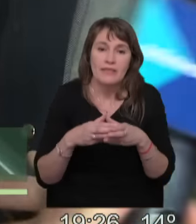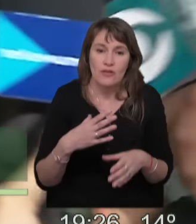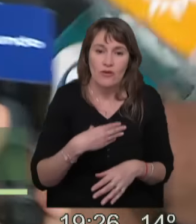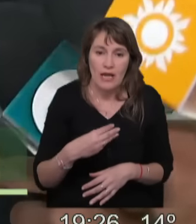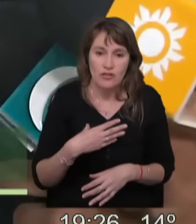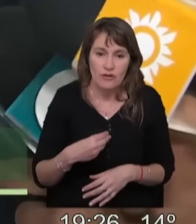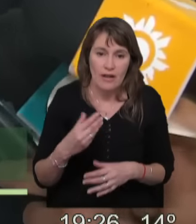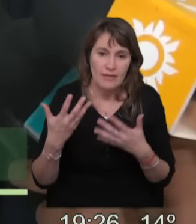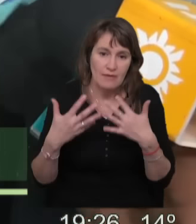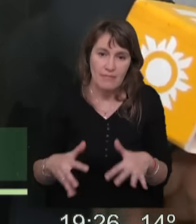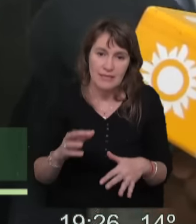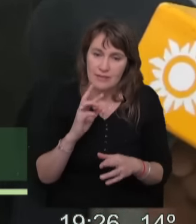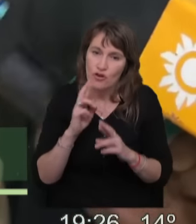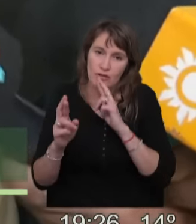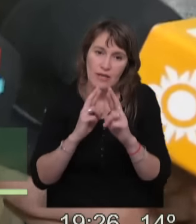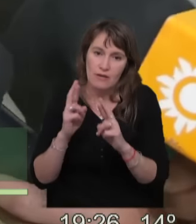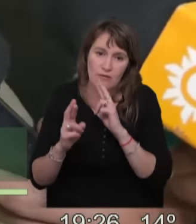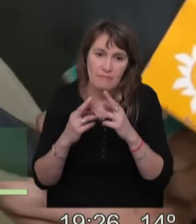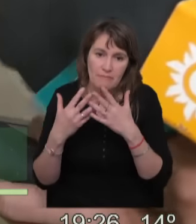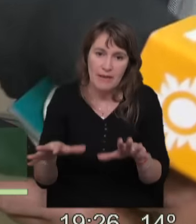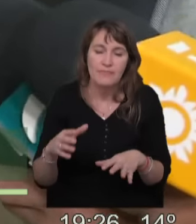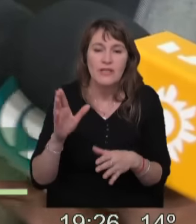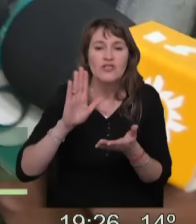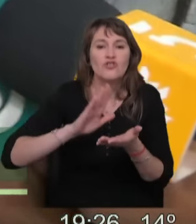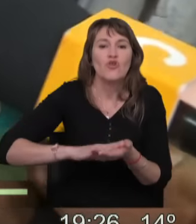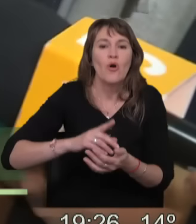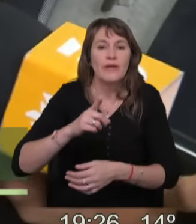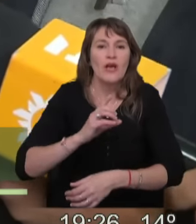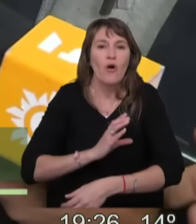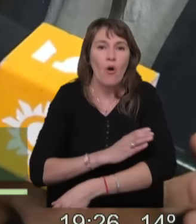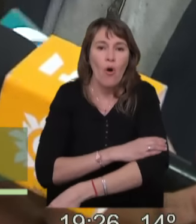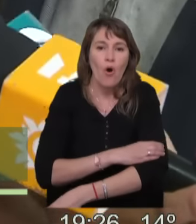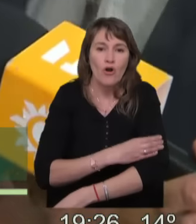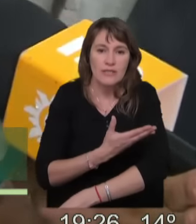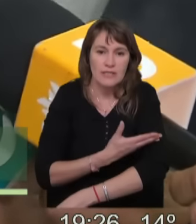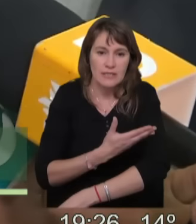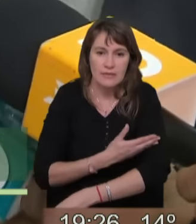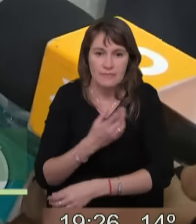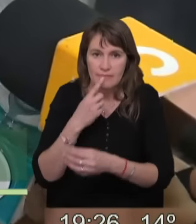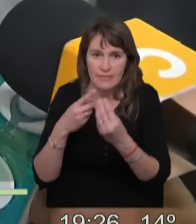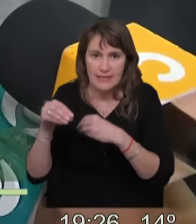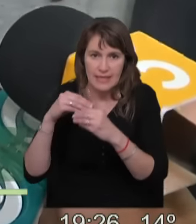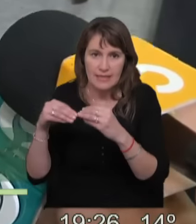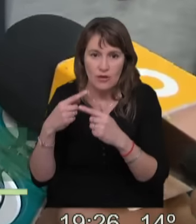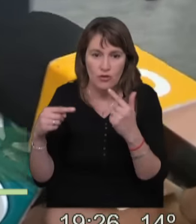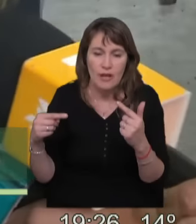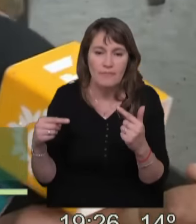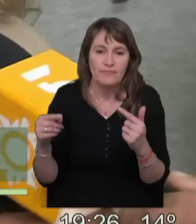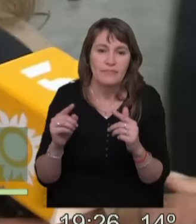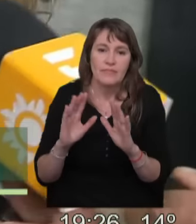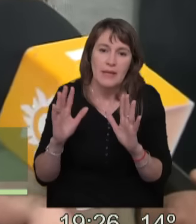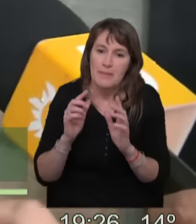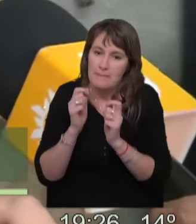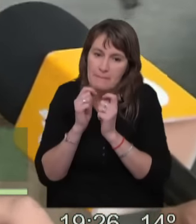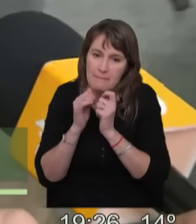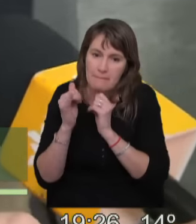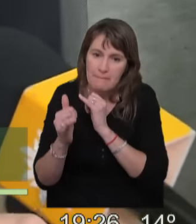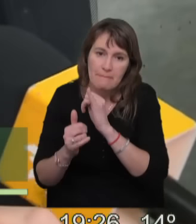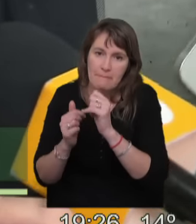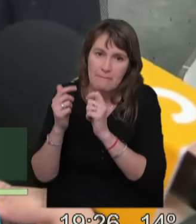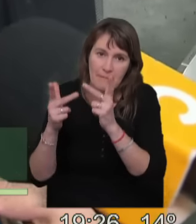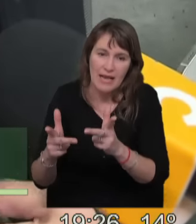quiero hacer más declaraciones. Muchas gracias. Sobre el caso Orsi, usted hizo varias alusiones. No voy a hacer más declaraciones. Doctora, porque una pregunta simplemente para saber, usted